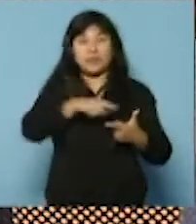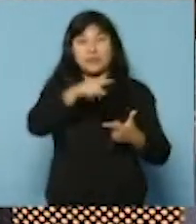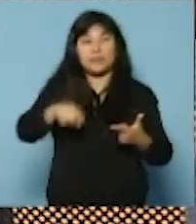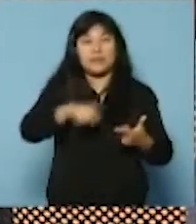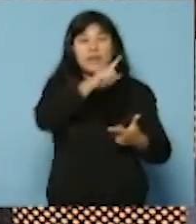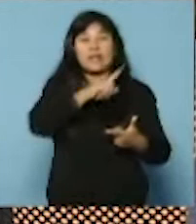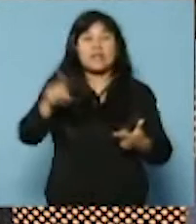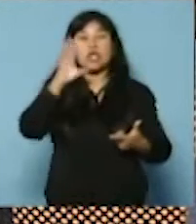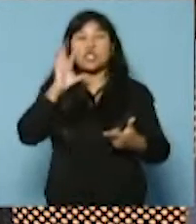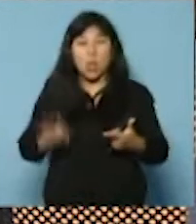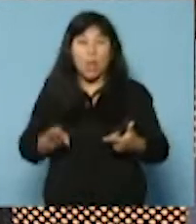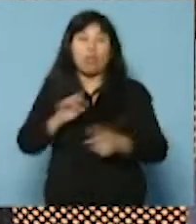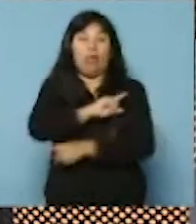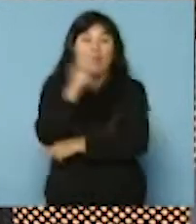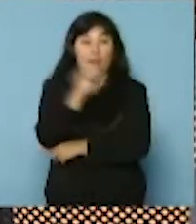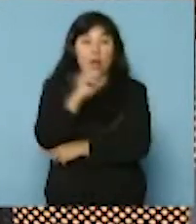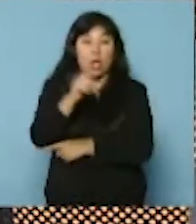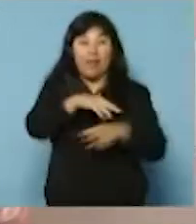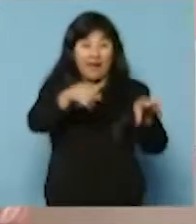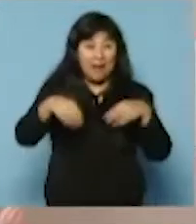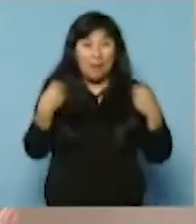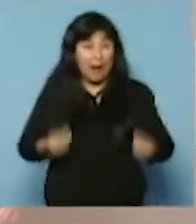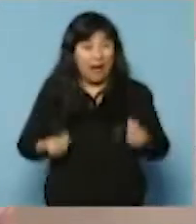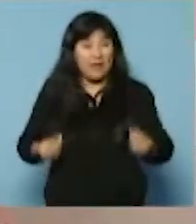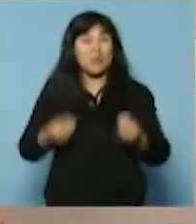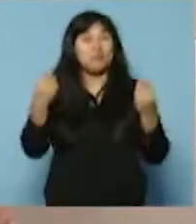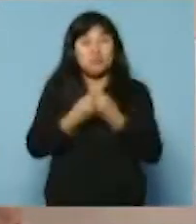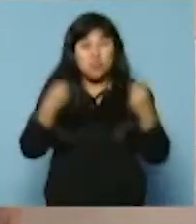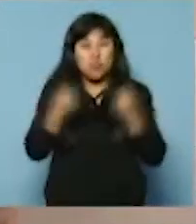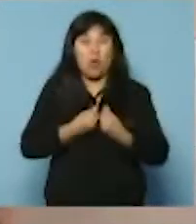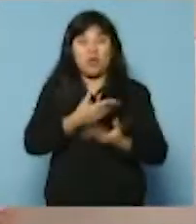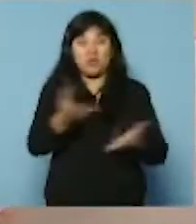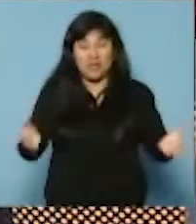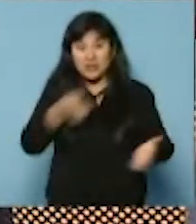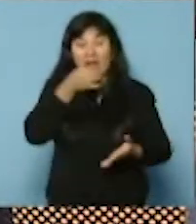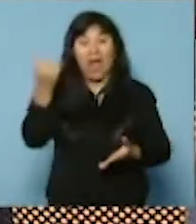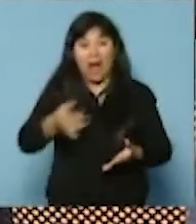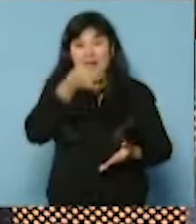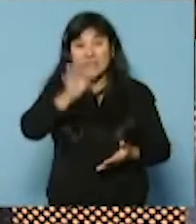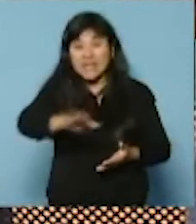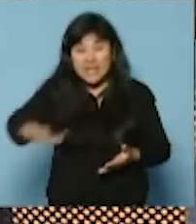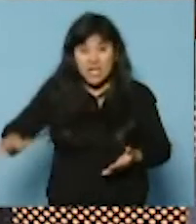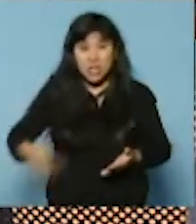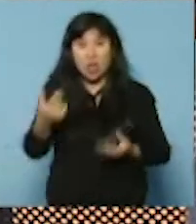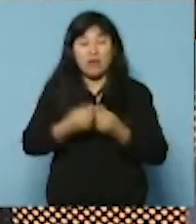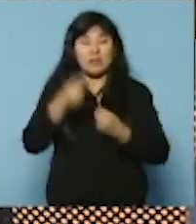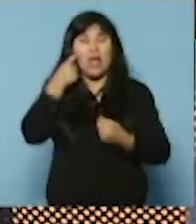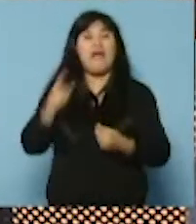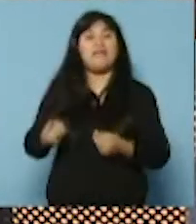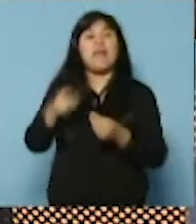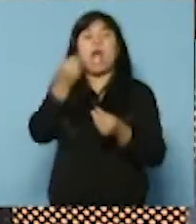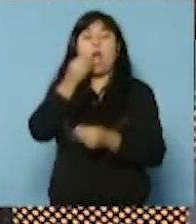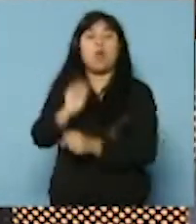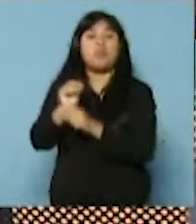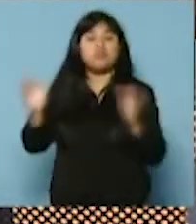150 kilos de harina y mucha harina o sea lo que nosotros necesitamos es libre seco de la carne los